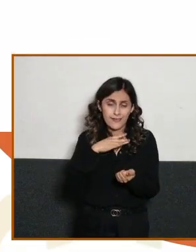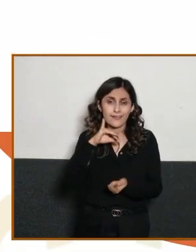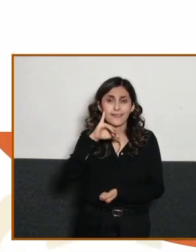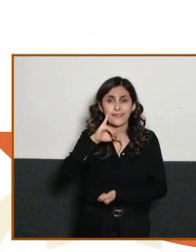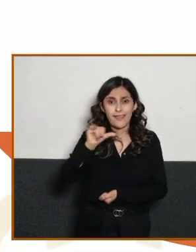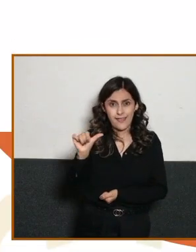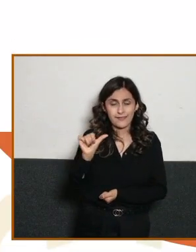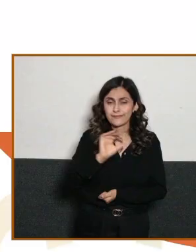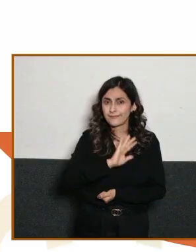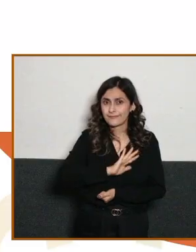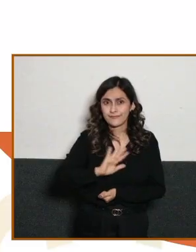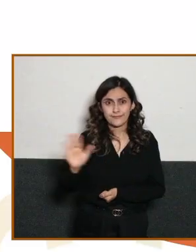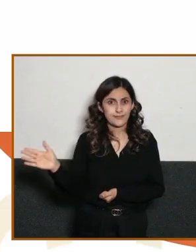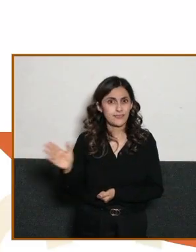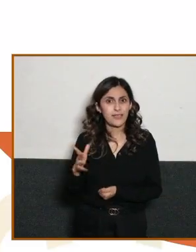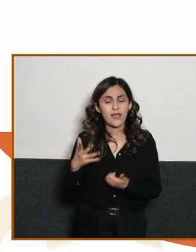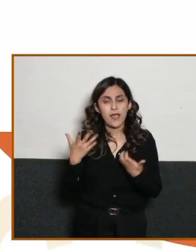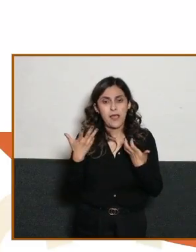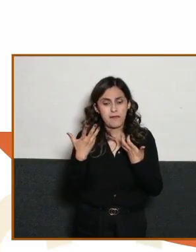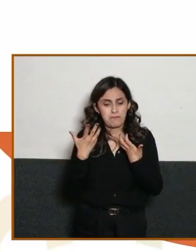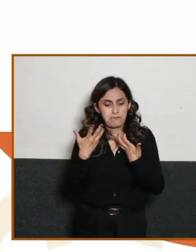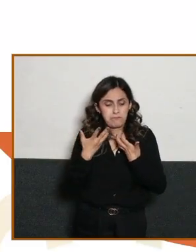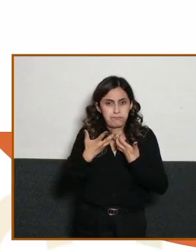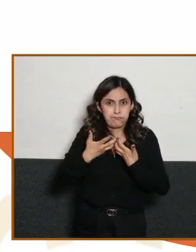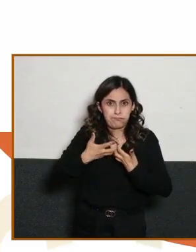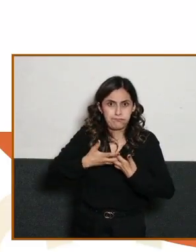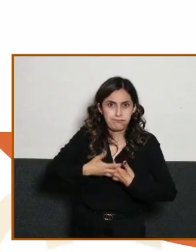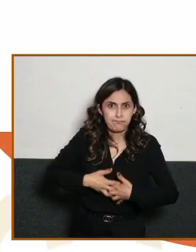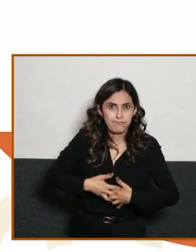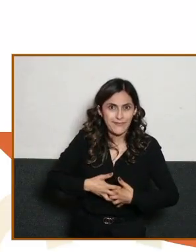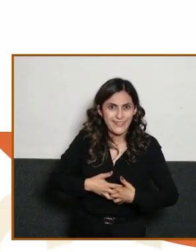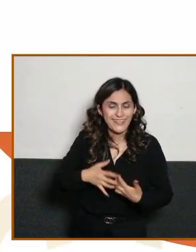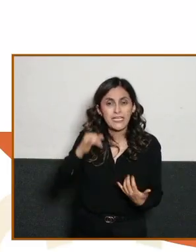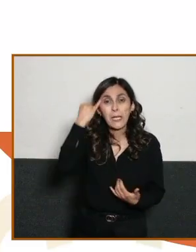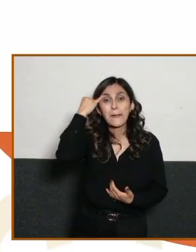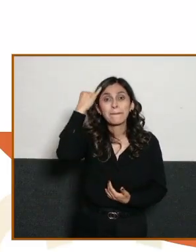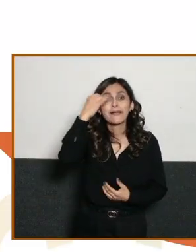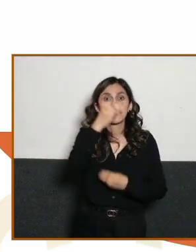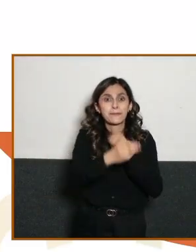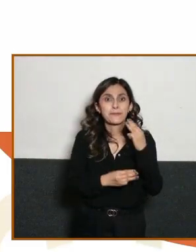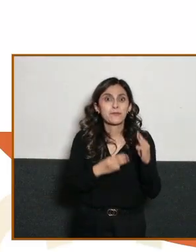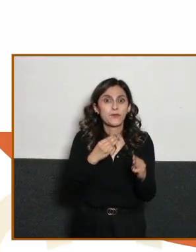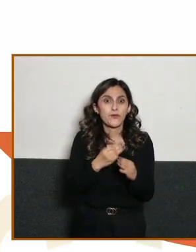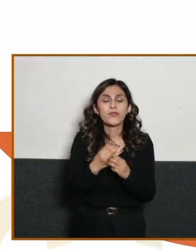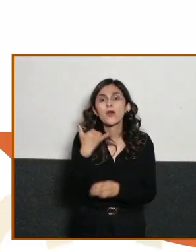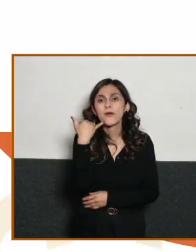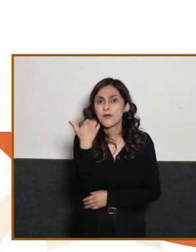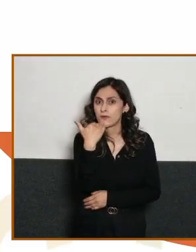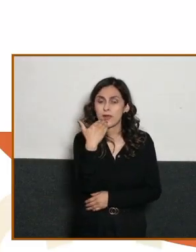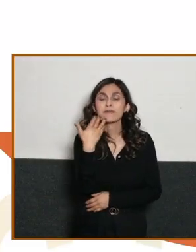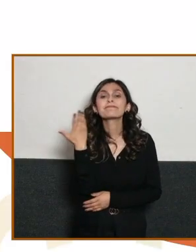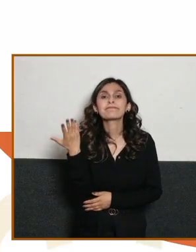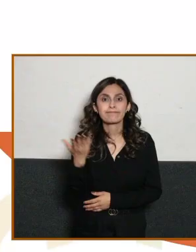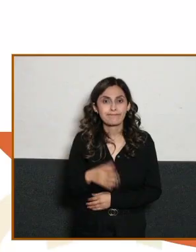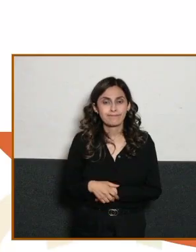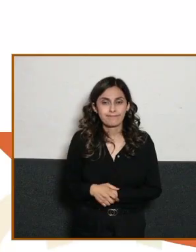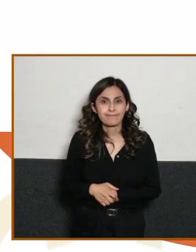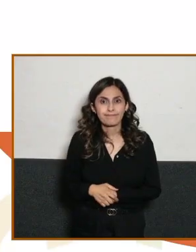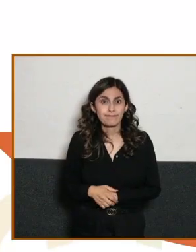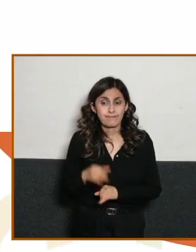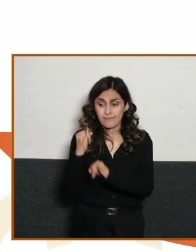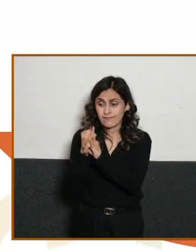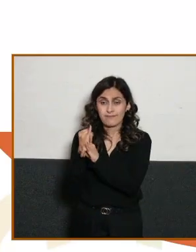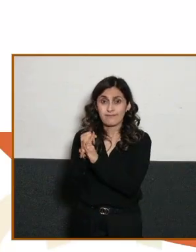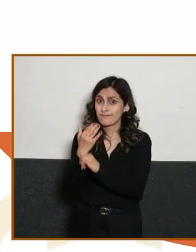estamos en el proceso de fusión. Imagínense el mundo sin su teléfono, sin